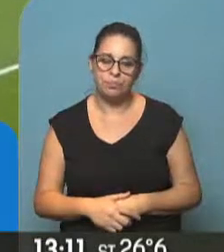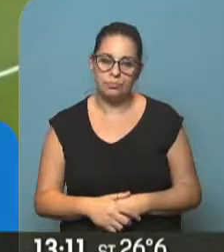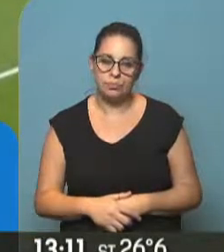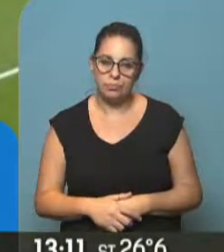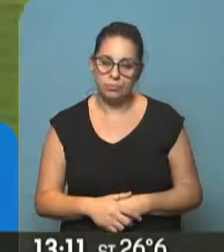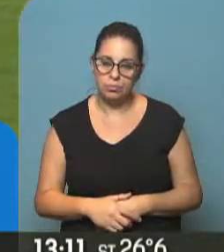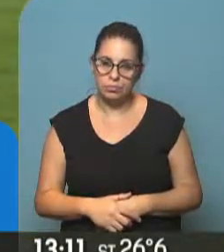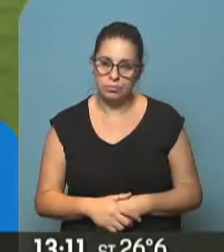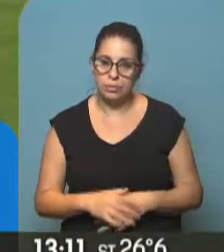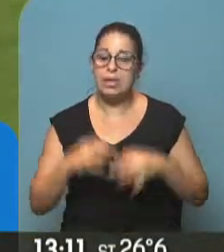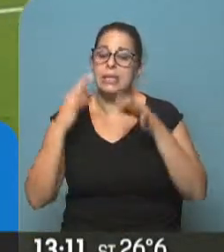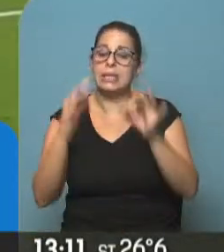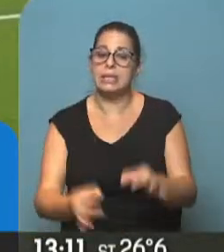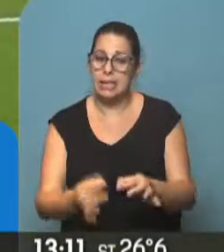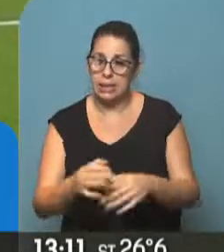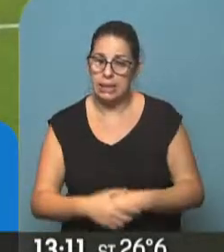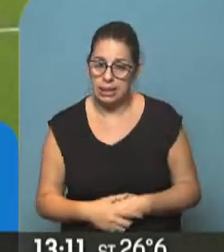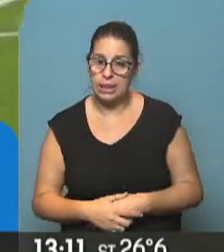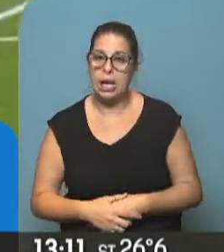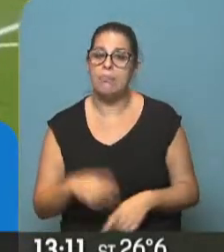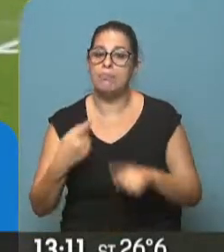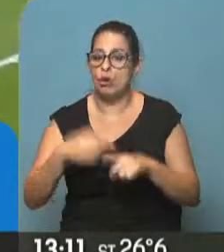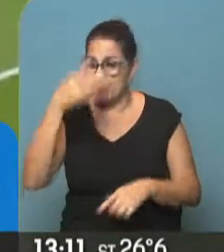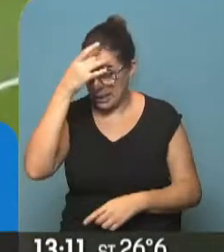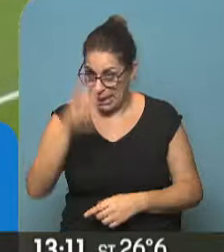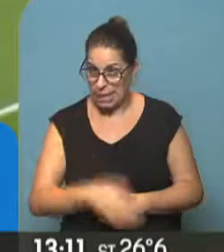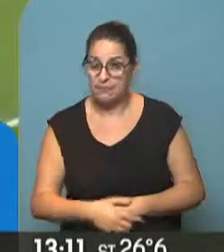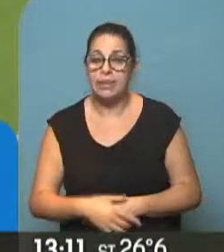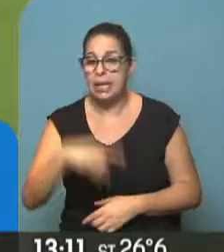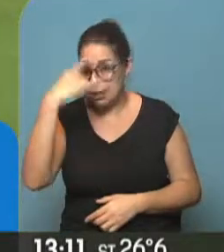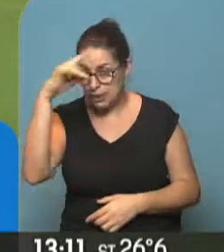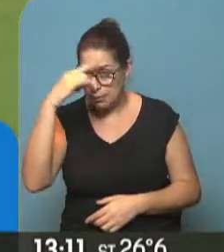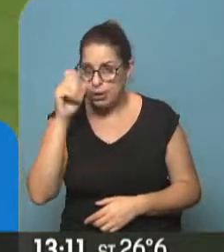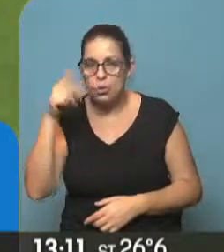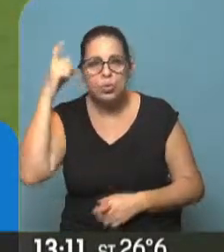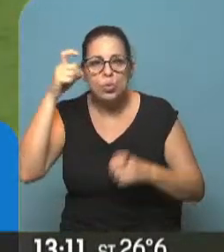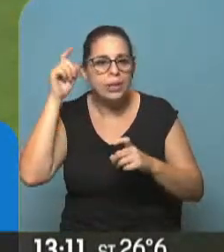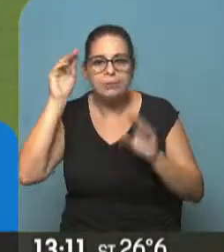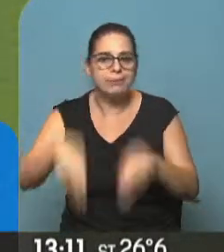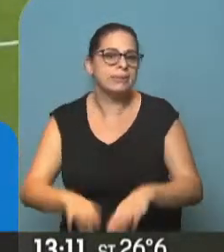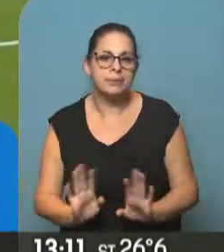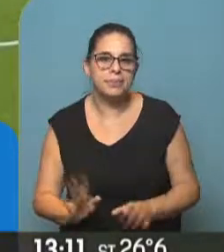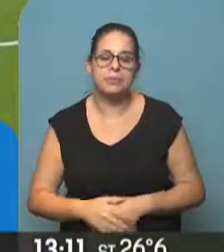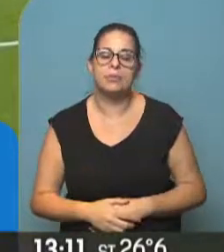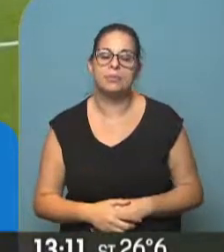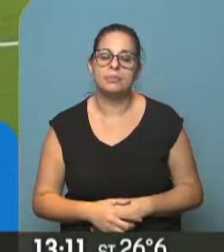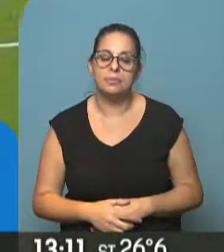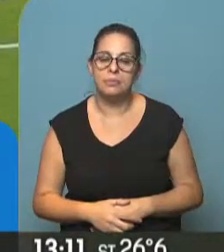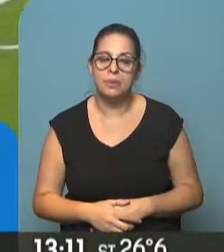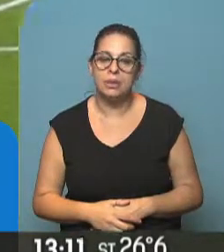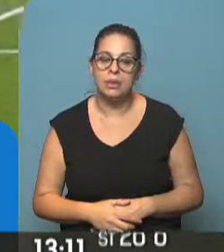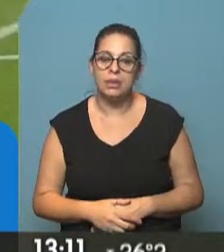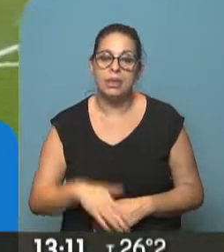se llegó a los disparos de punto penal. El sueño de Independiente quedó trunco en esta definición, donde